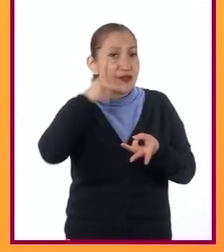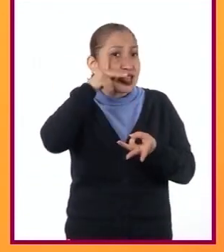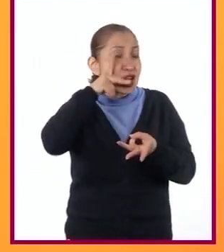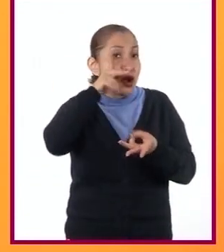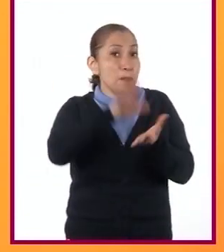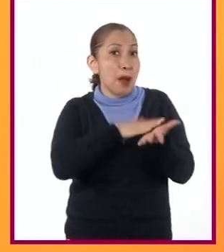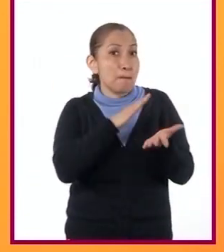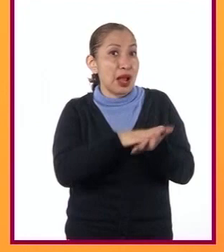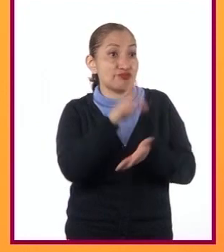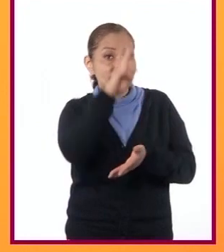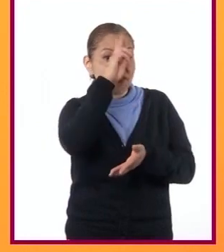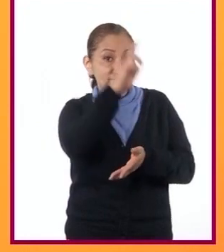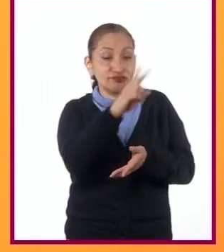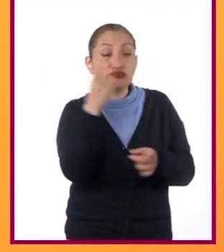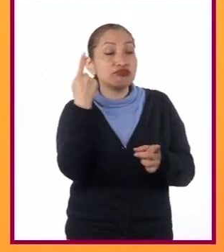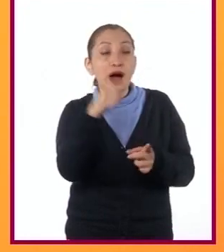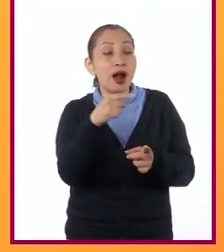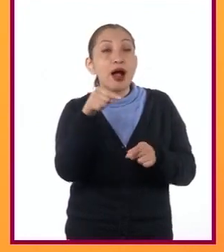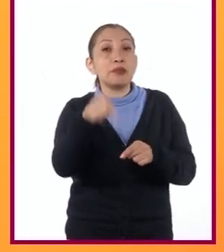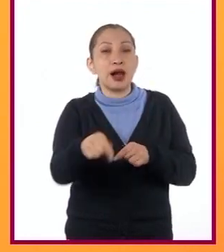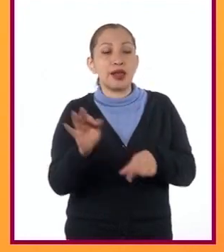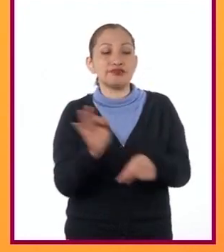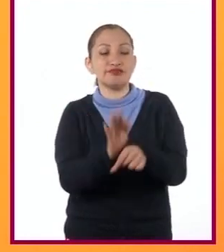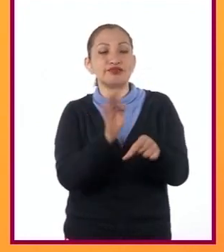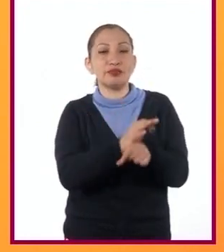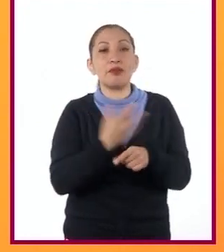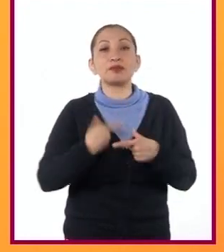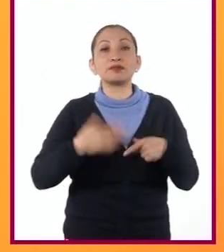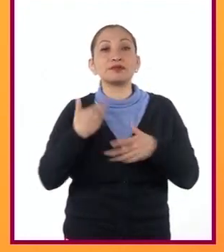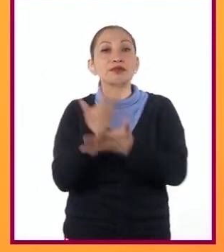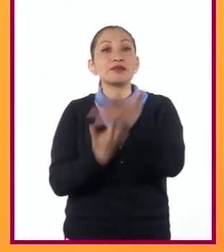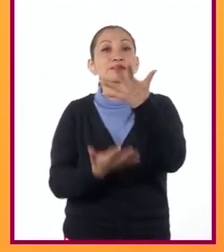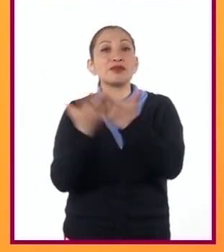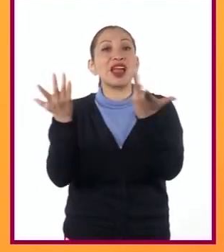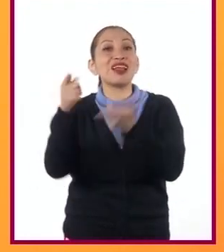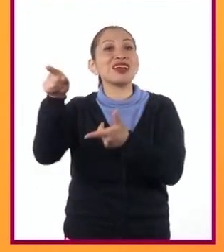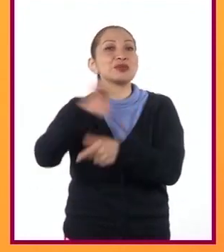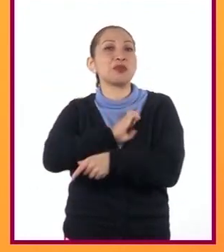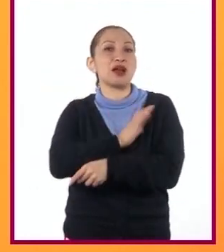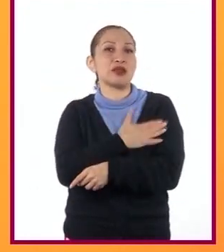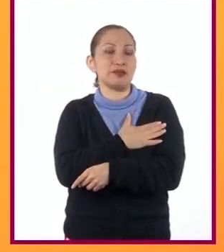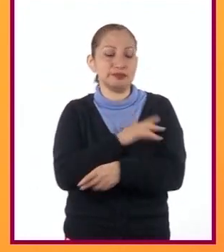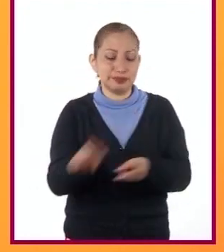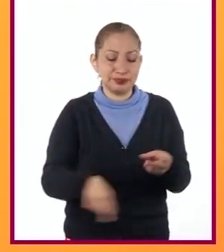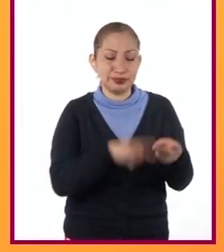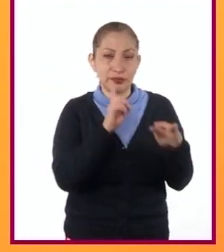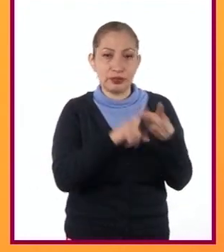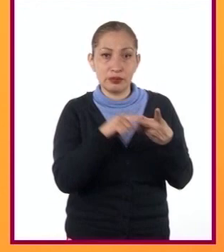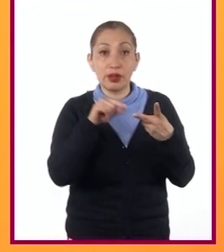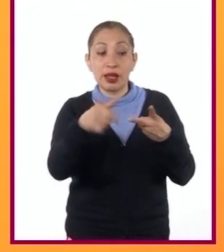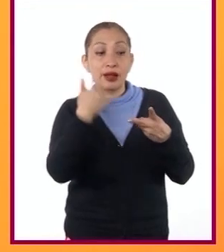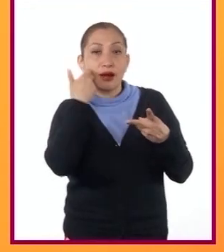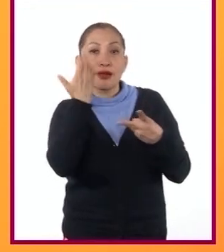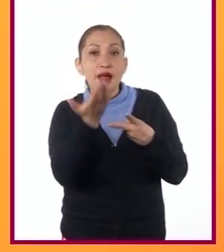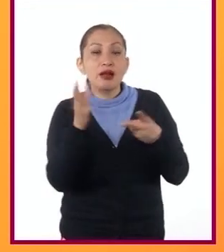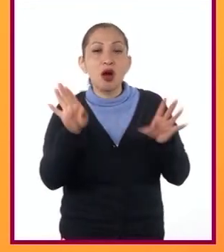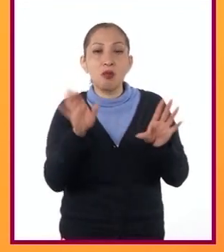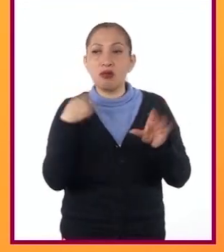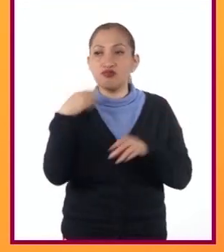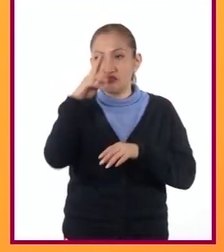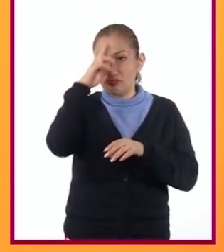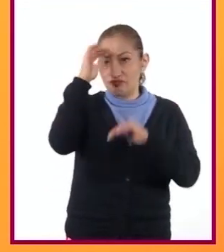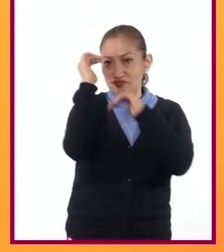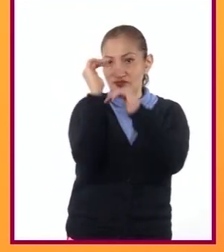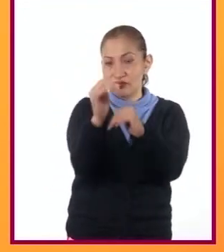y papel, con el objeto de proteger a los manufactureros españoles. El segundo era limitar o anular